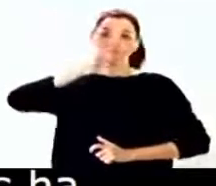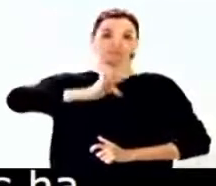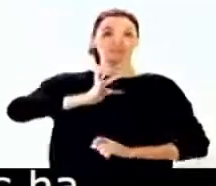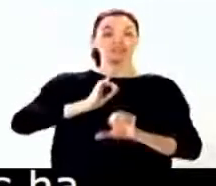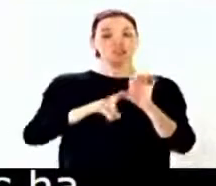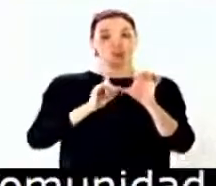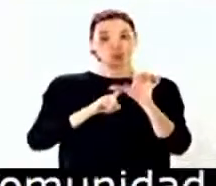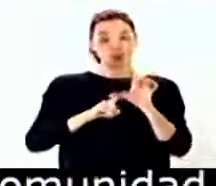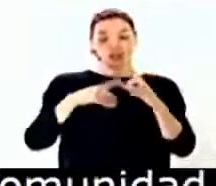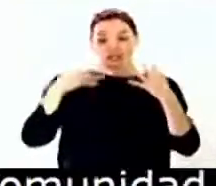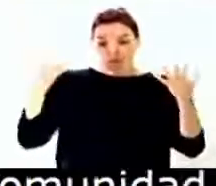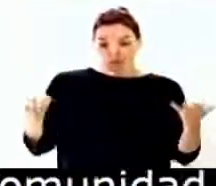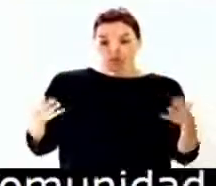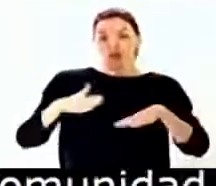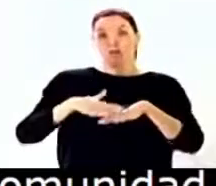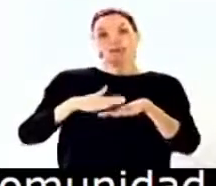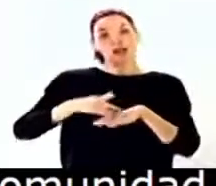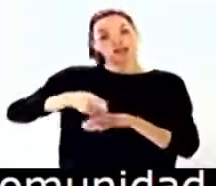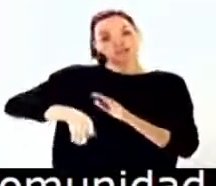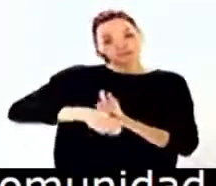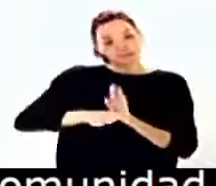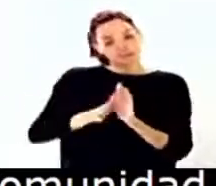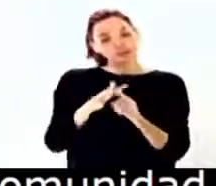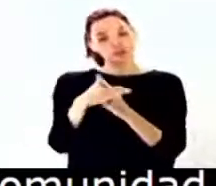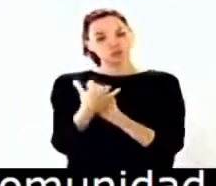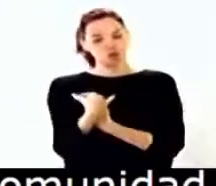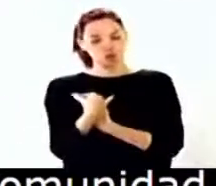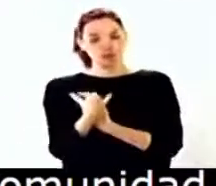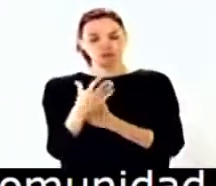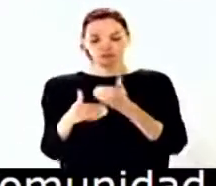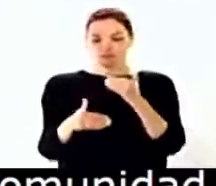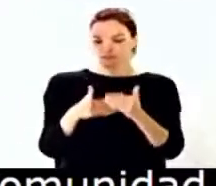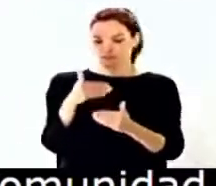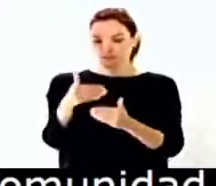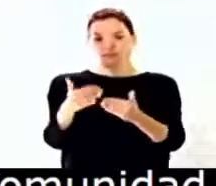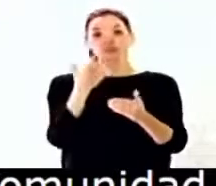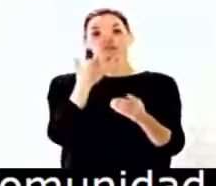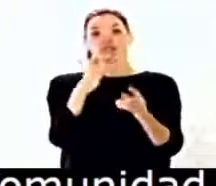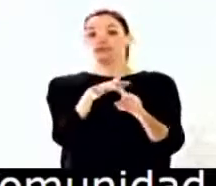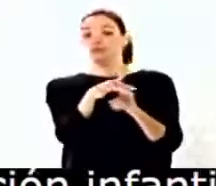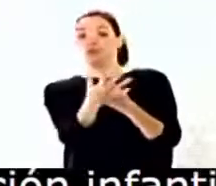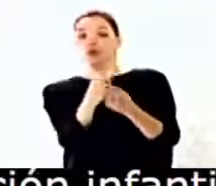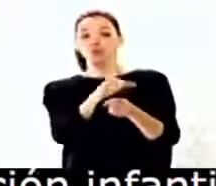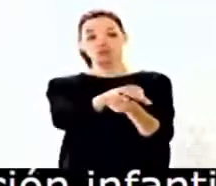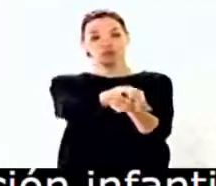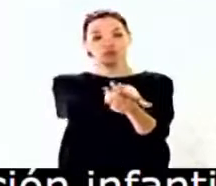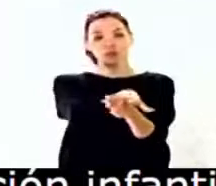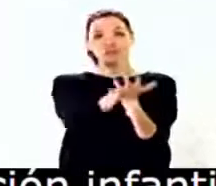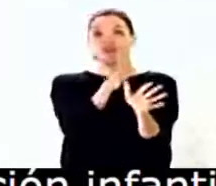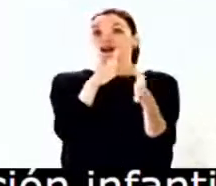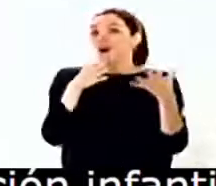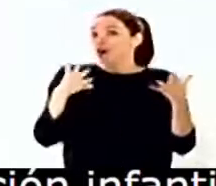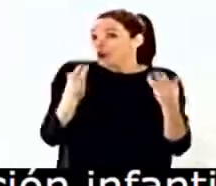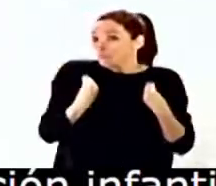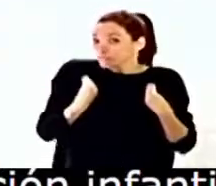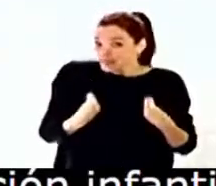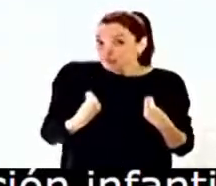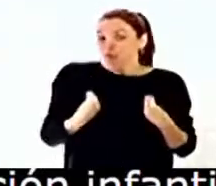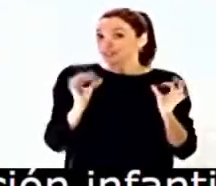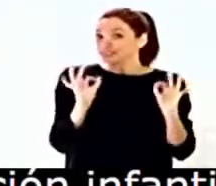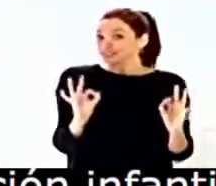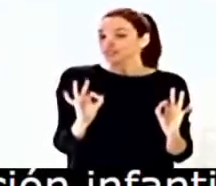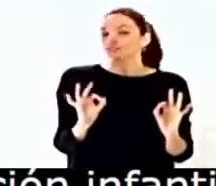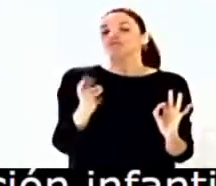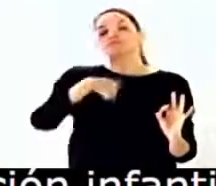que esto se siga produciendo y si la situación de la pandemia está como está en estos momentos,